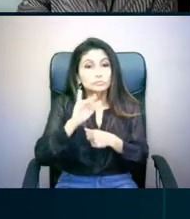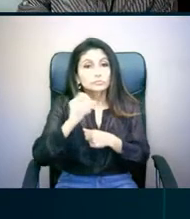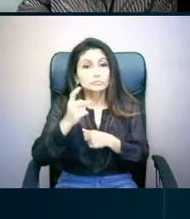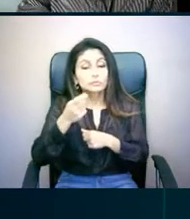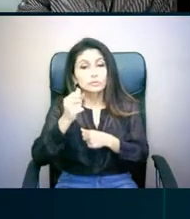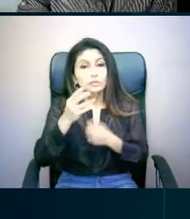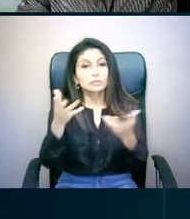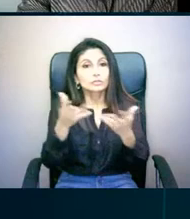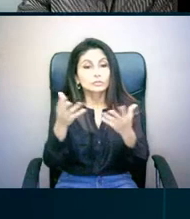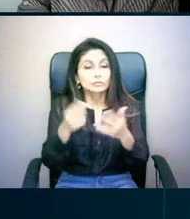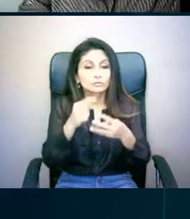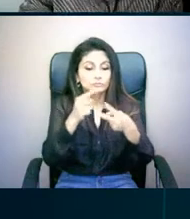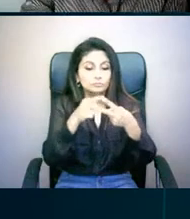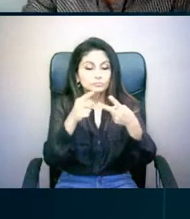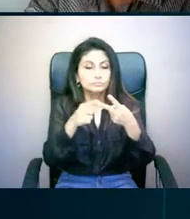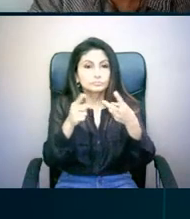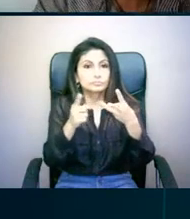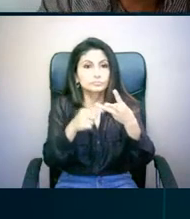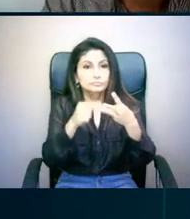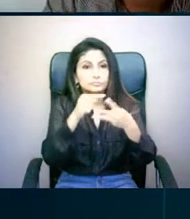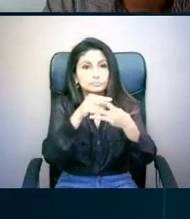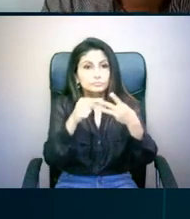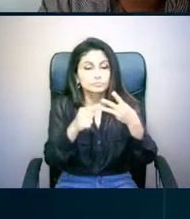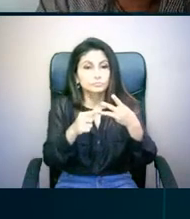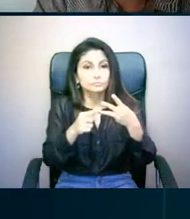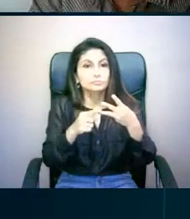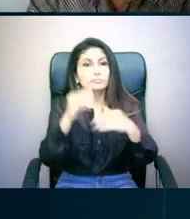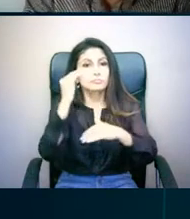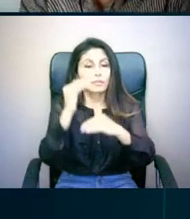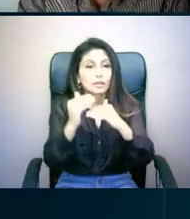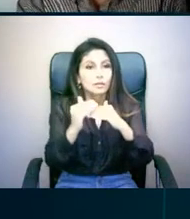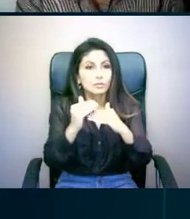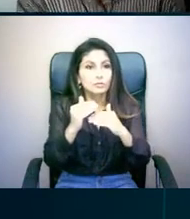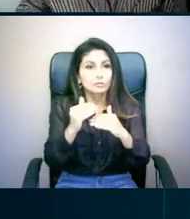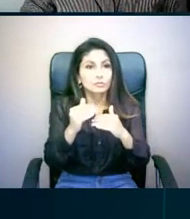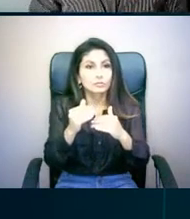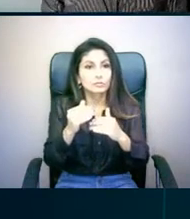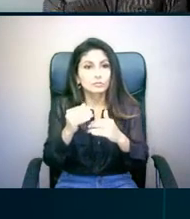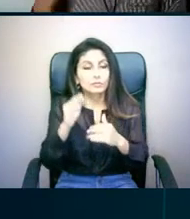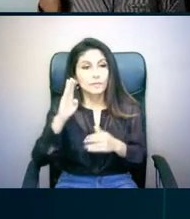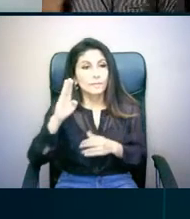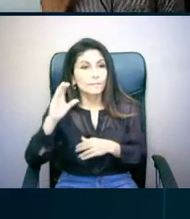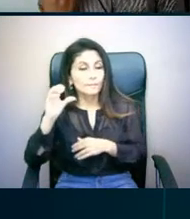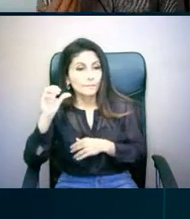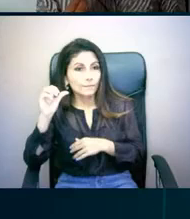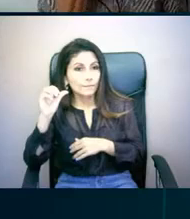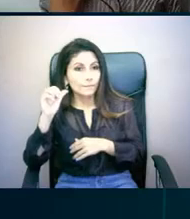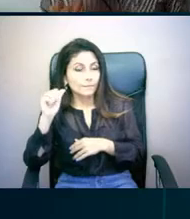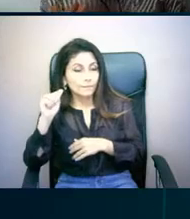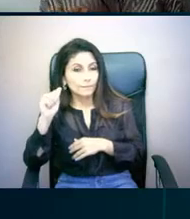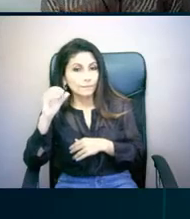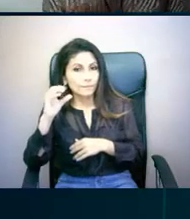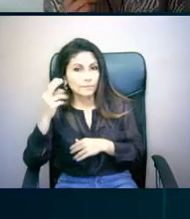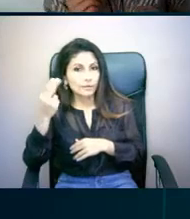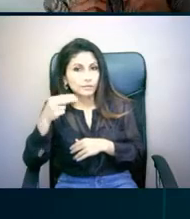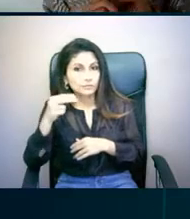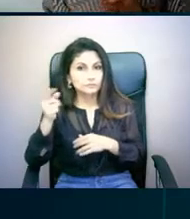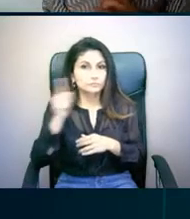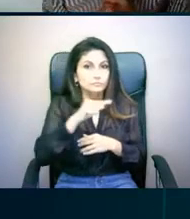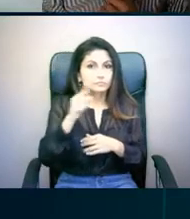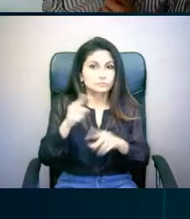en los 3 ensayos, ¿cierto? Con respecto al ensayo que se hizo en batch. Esto se da por 2